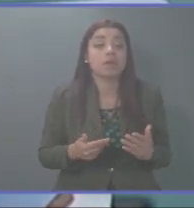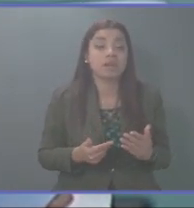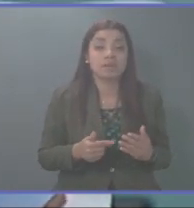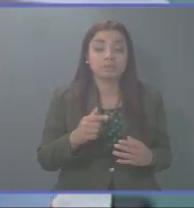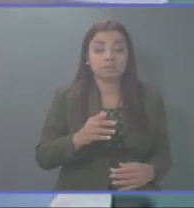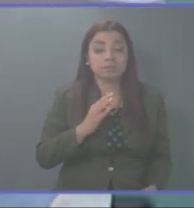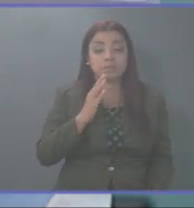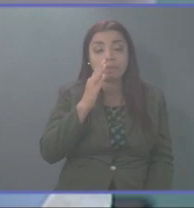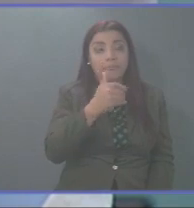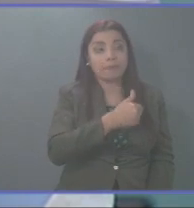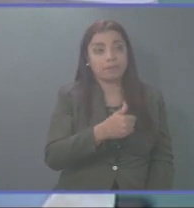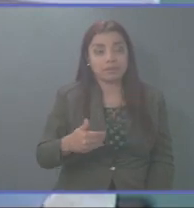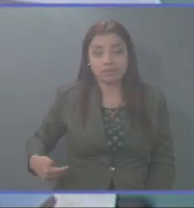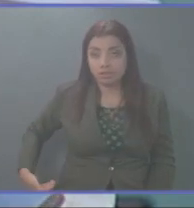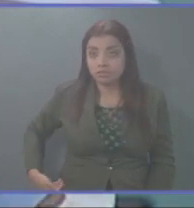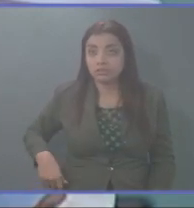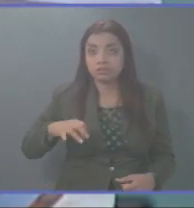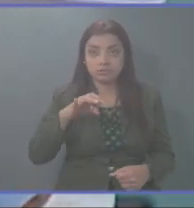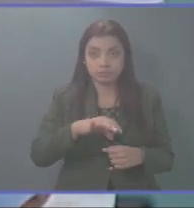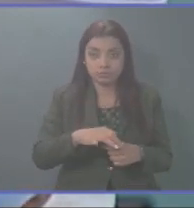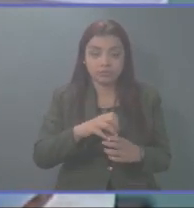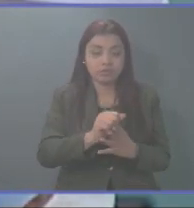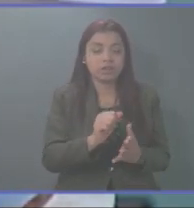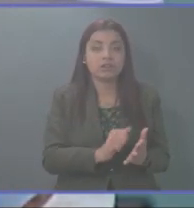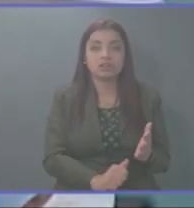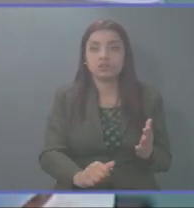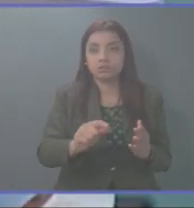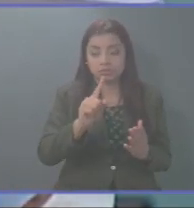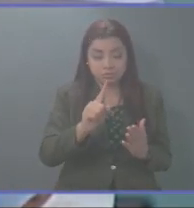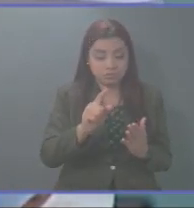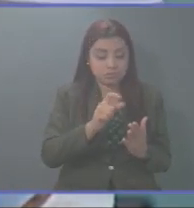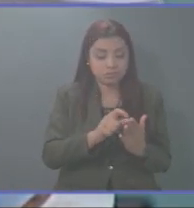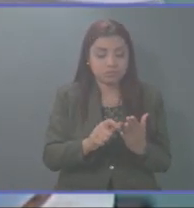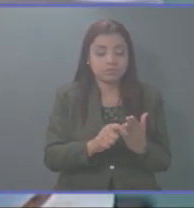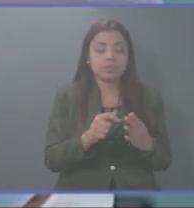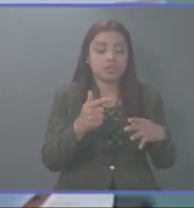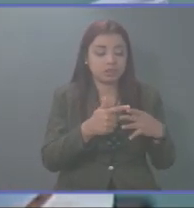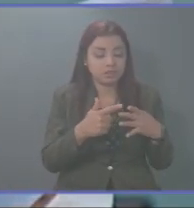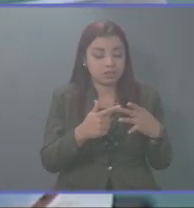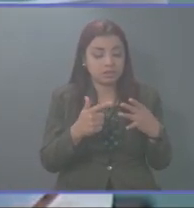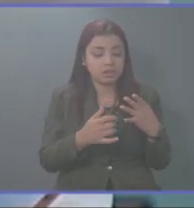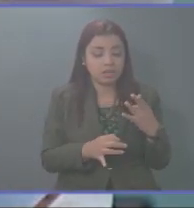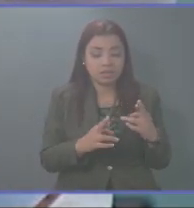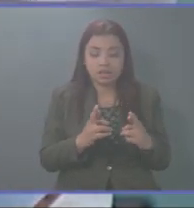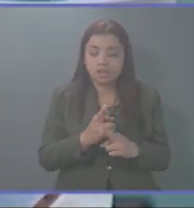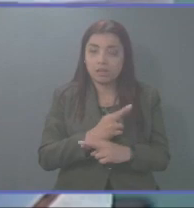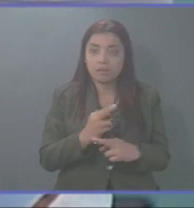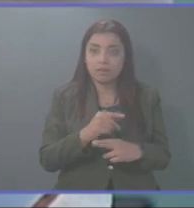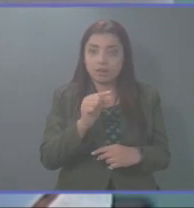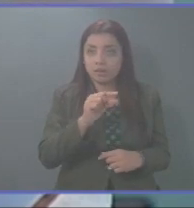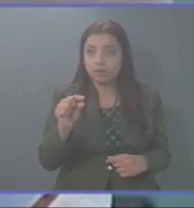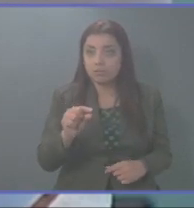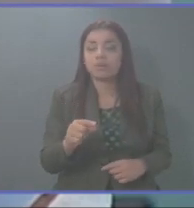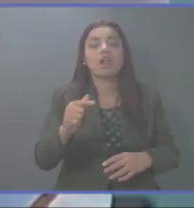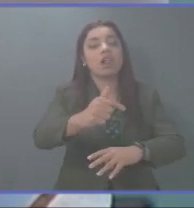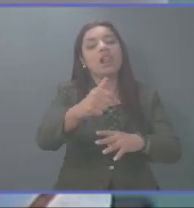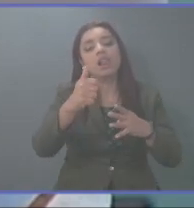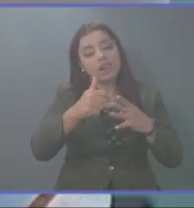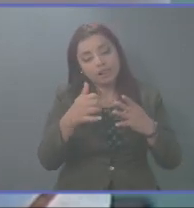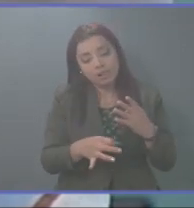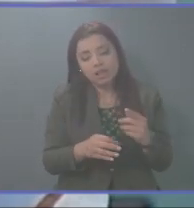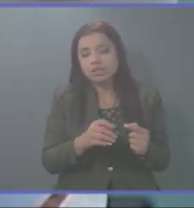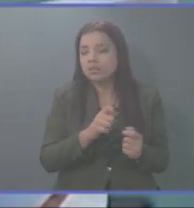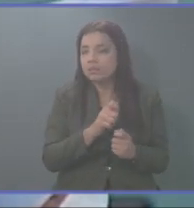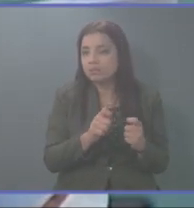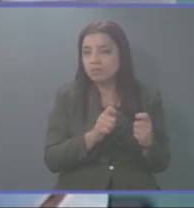Elecciones Presidenciales. Artículo 1. Modifícase el nombre de la ley de la siguiente manera. Ley Especial para el Ejercicio